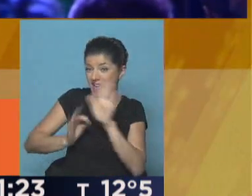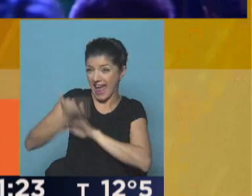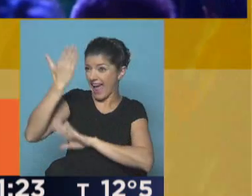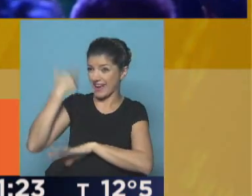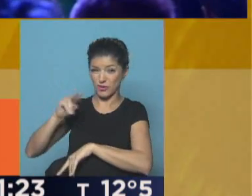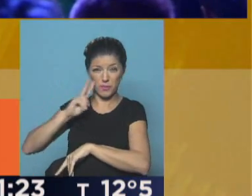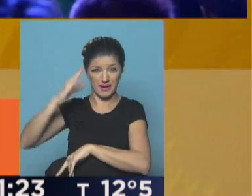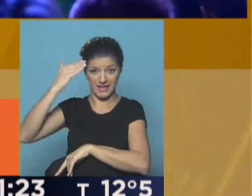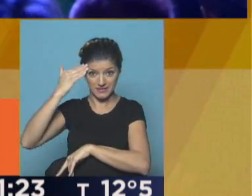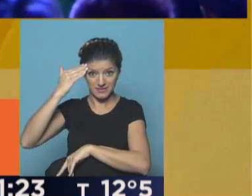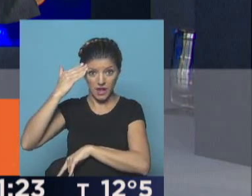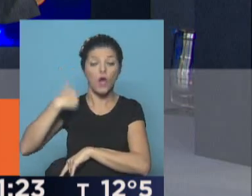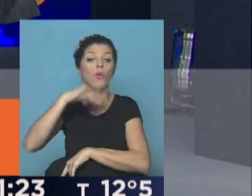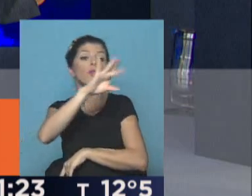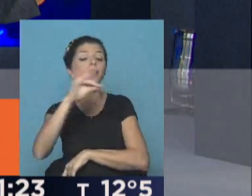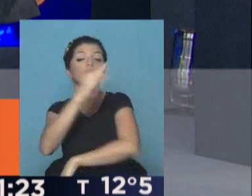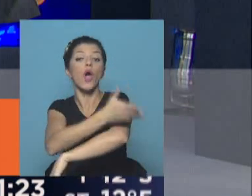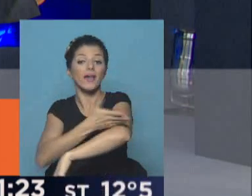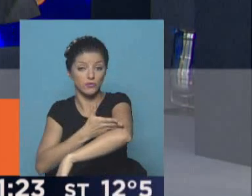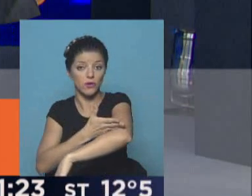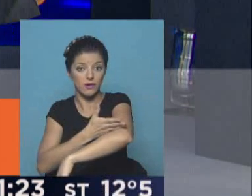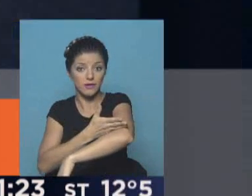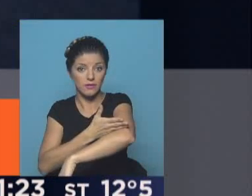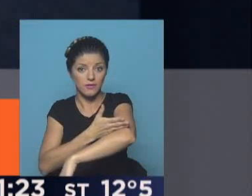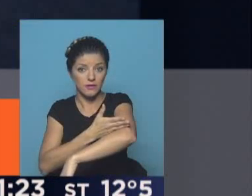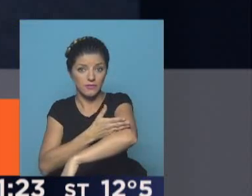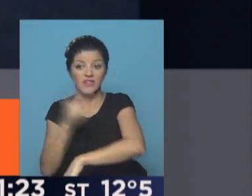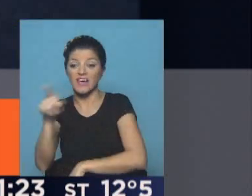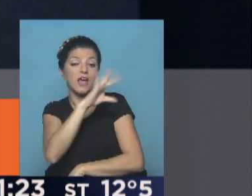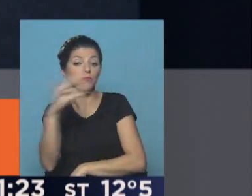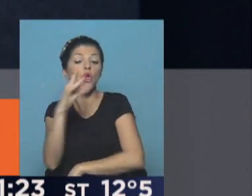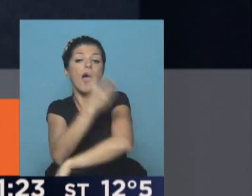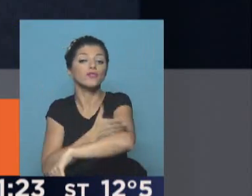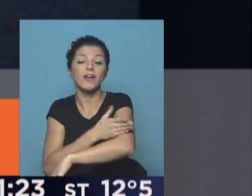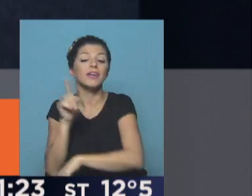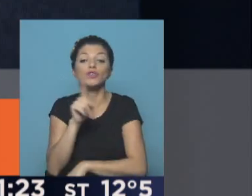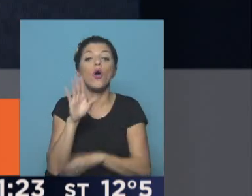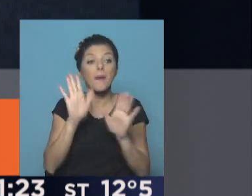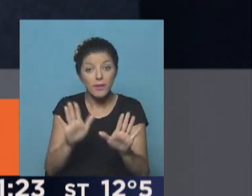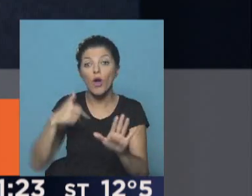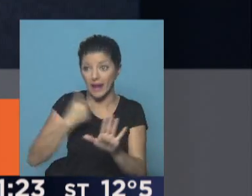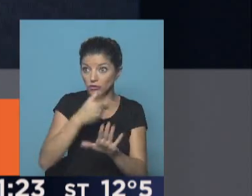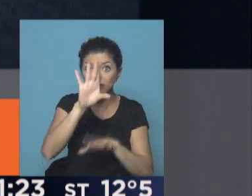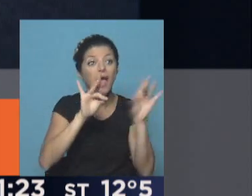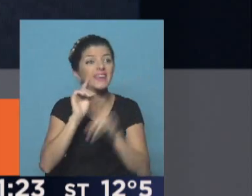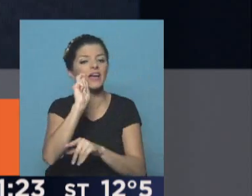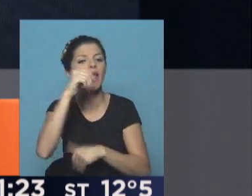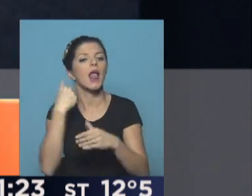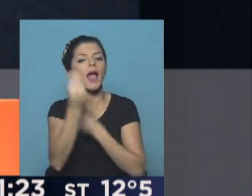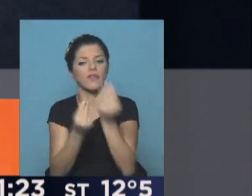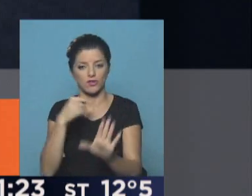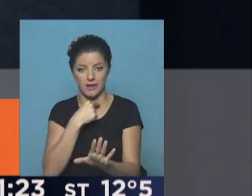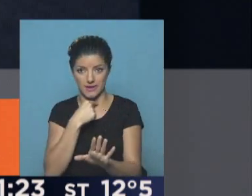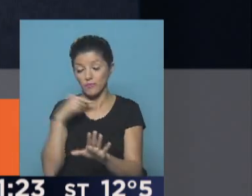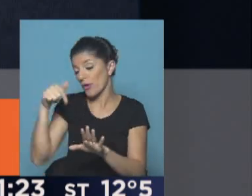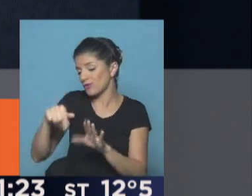cuando se eligió la ciudad con el dedo al medio dejar que lo diga la gente en este caso ha ocurrido exactamente lo mismo y parece mentira pero terminan